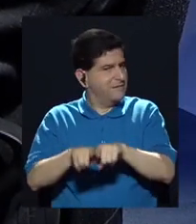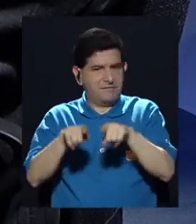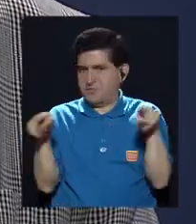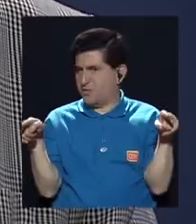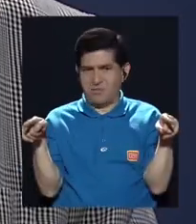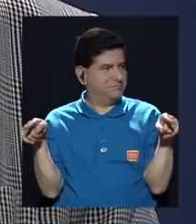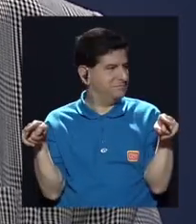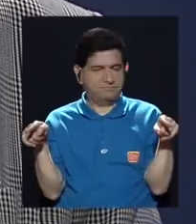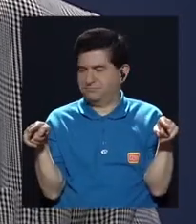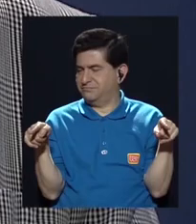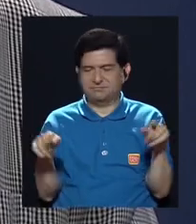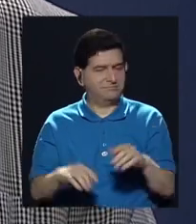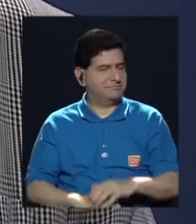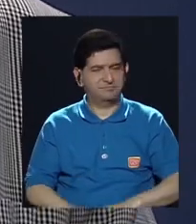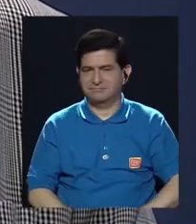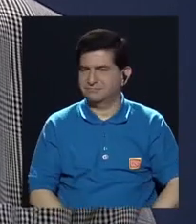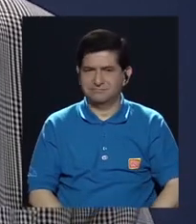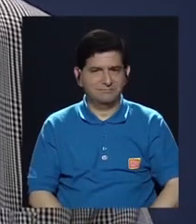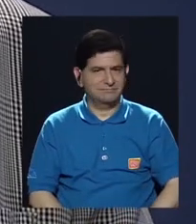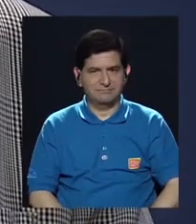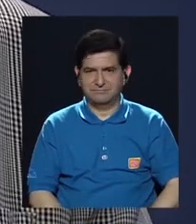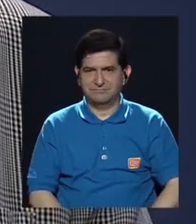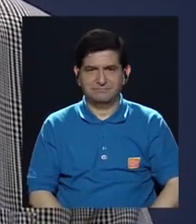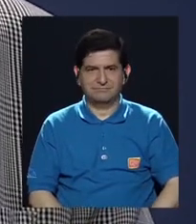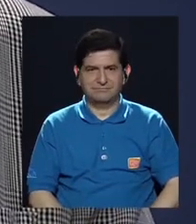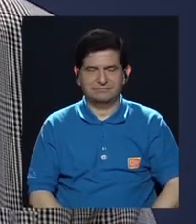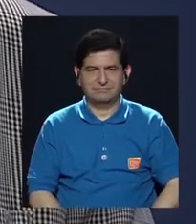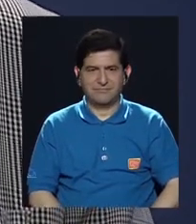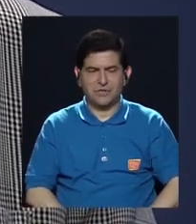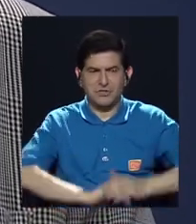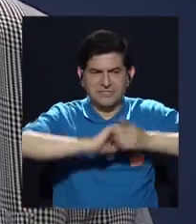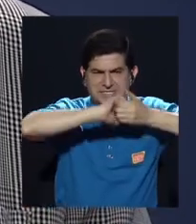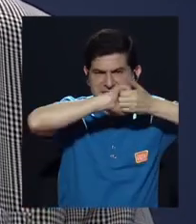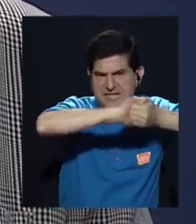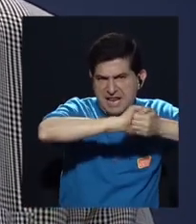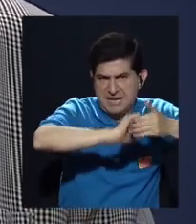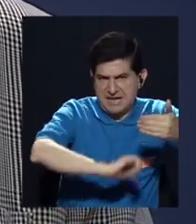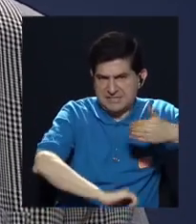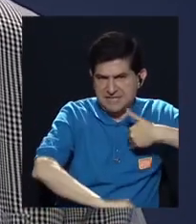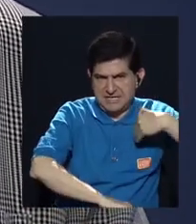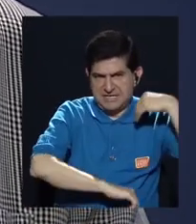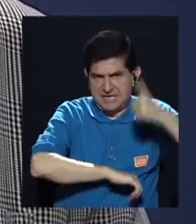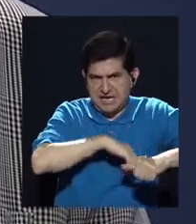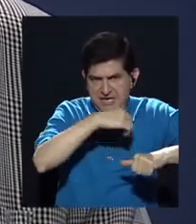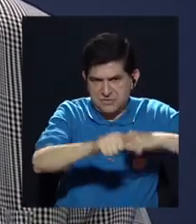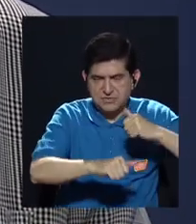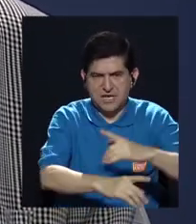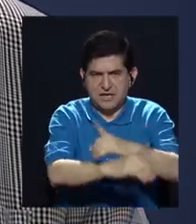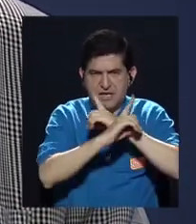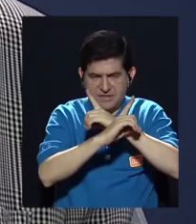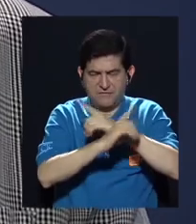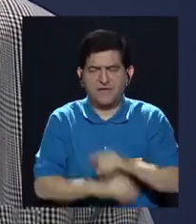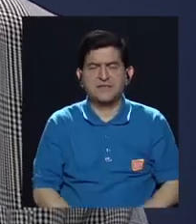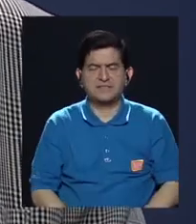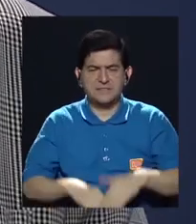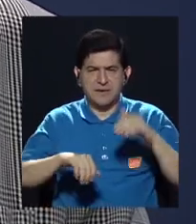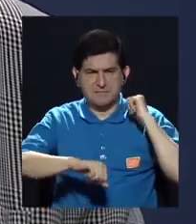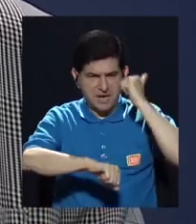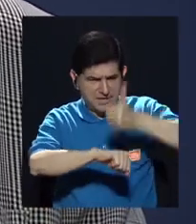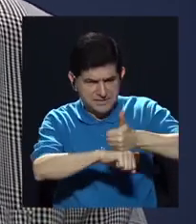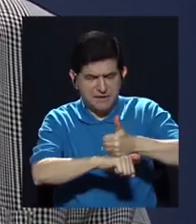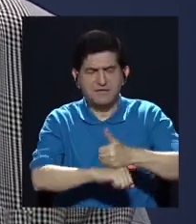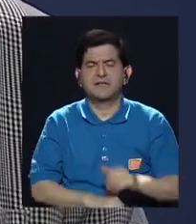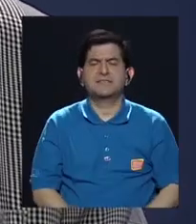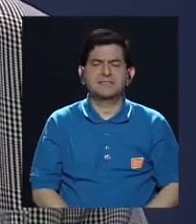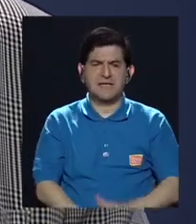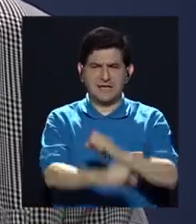tampoco. Entonces, de la alianza que había luchado en la defensa de por la promulgación y